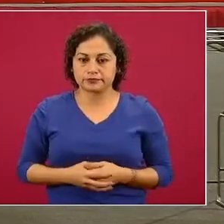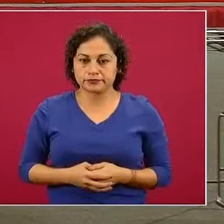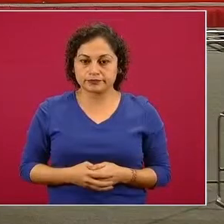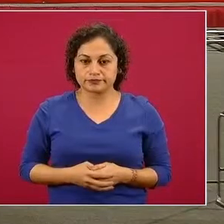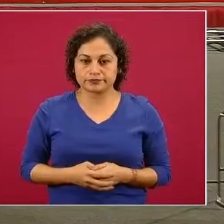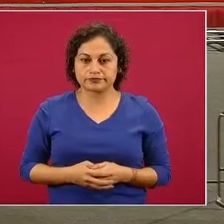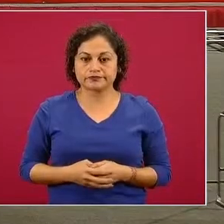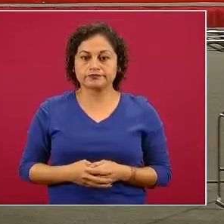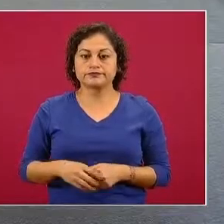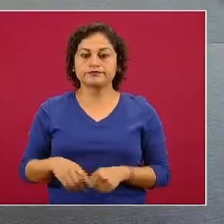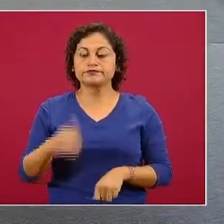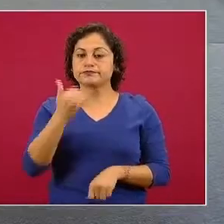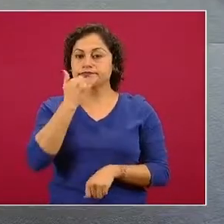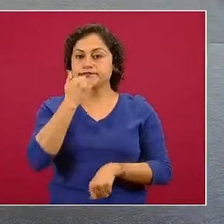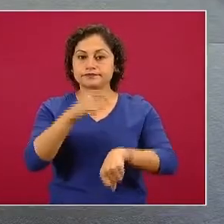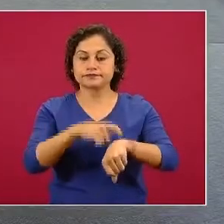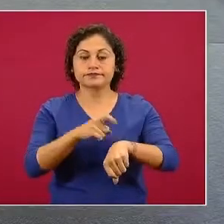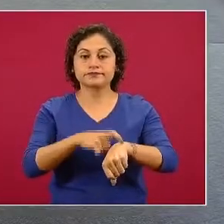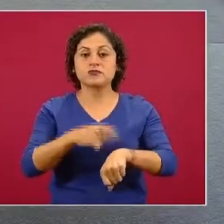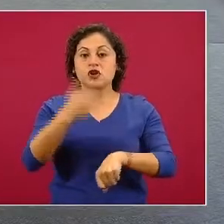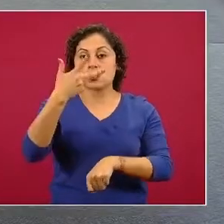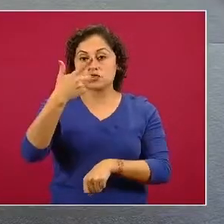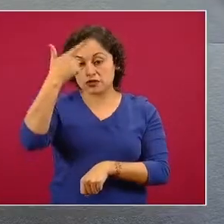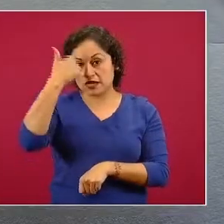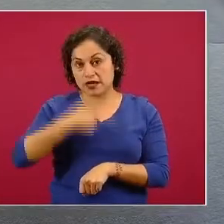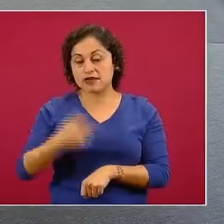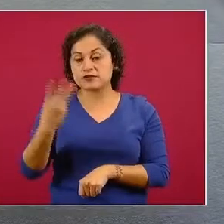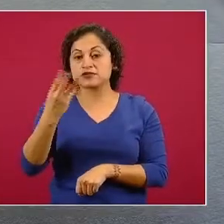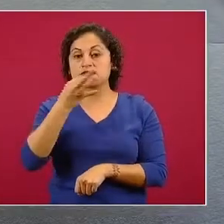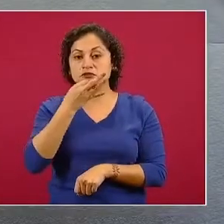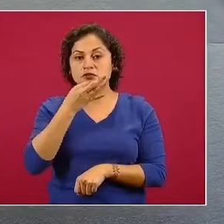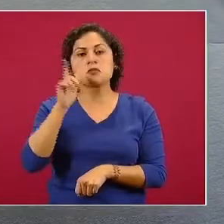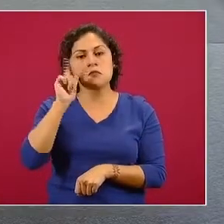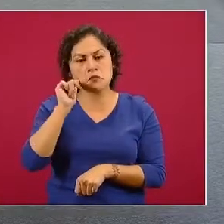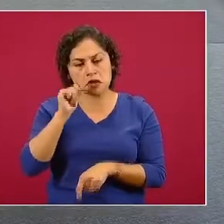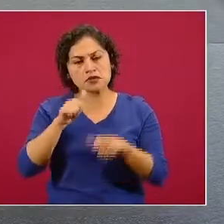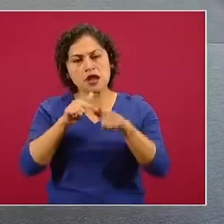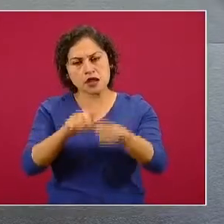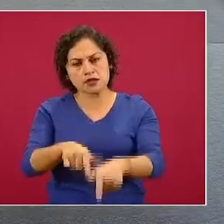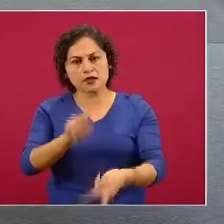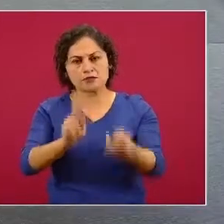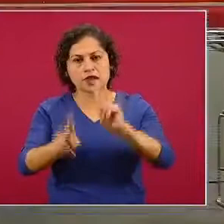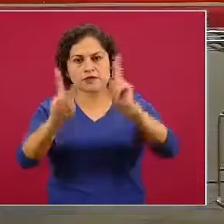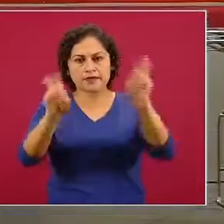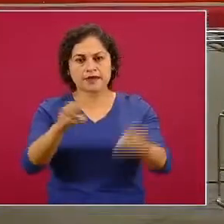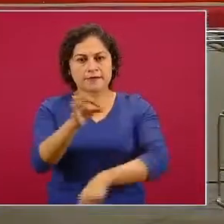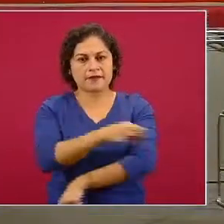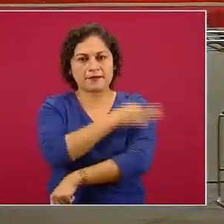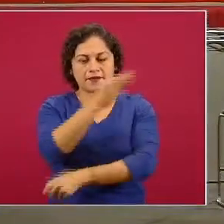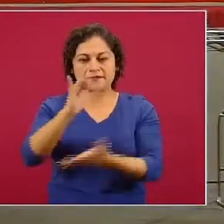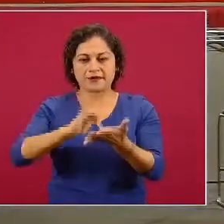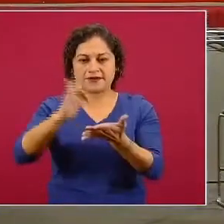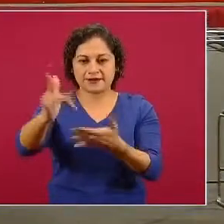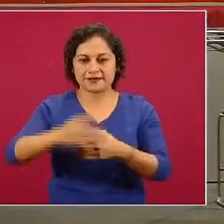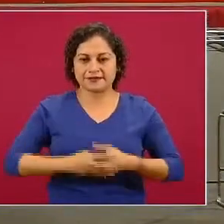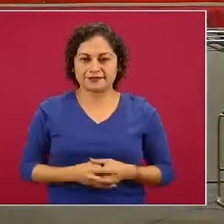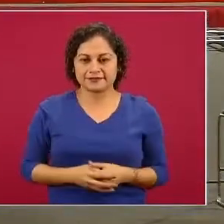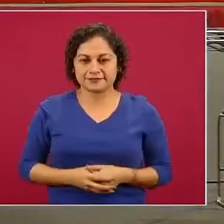Sí, ya no nos da tiempo, son 20 horas con 3 minutos, pero si quieren mañana seguimos hablando sobre vacunas. Muchas gracias.